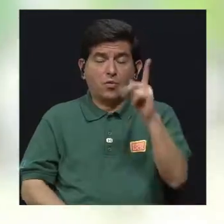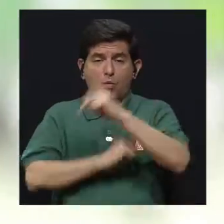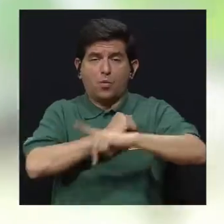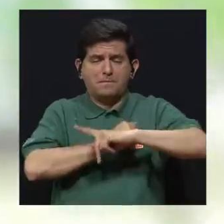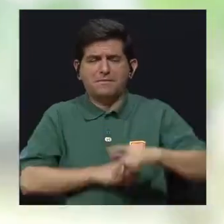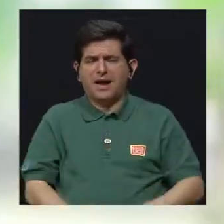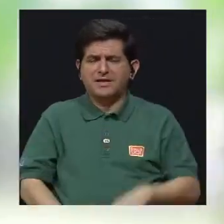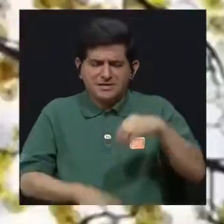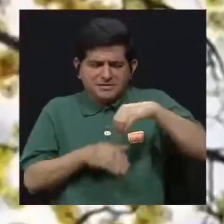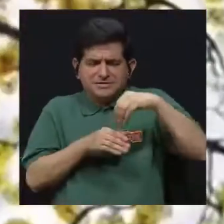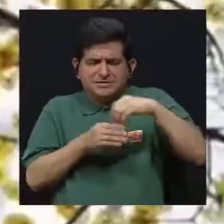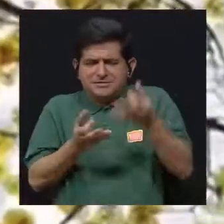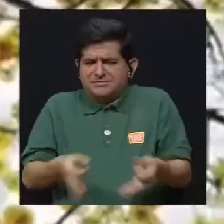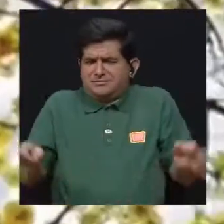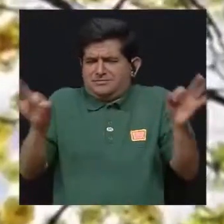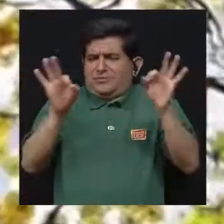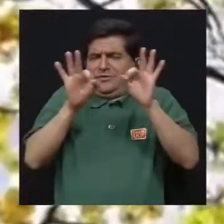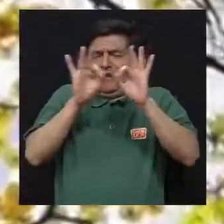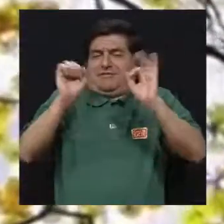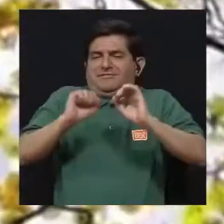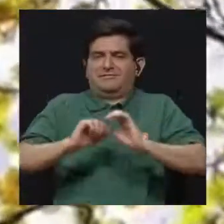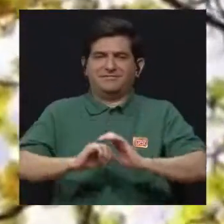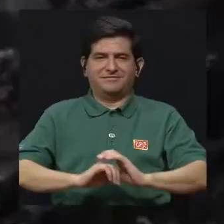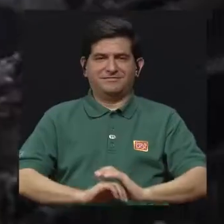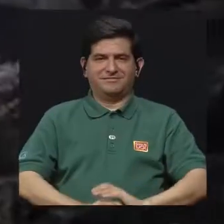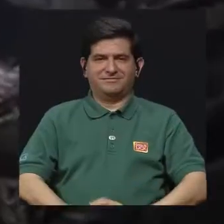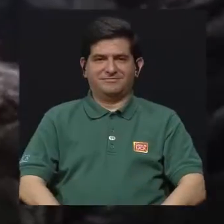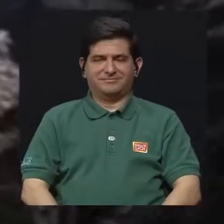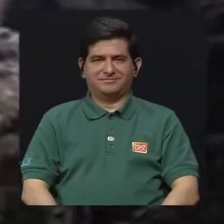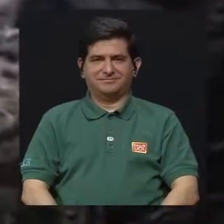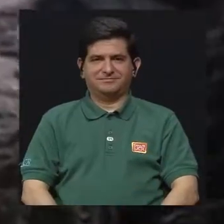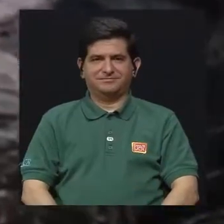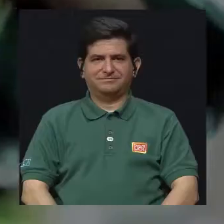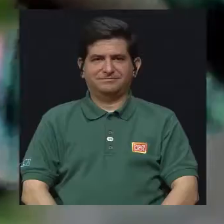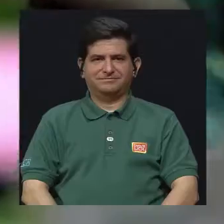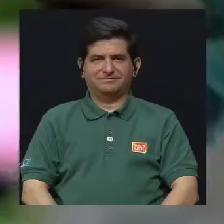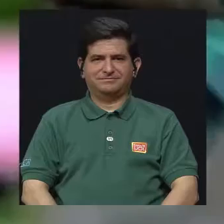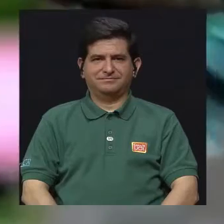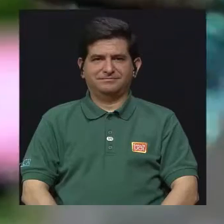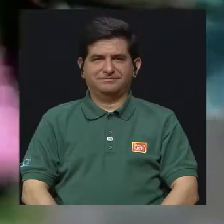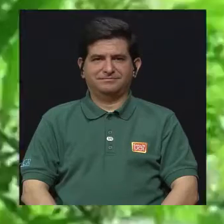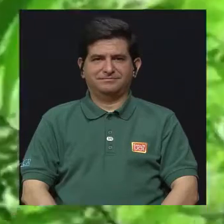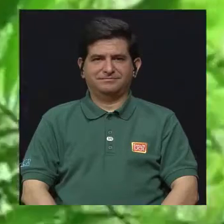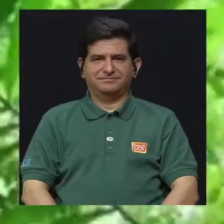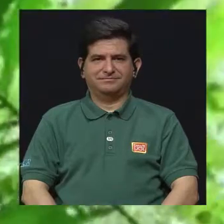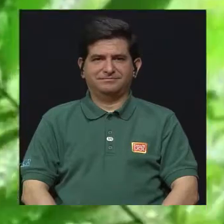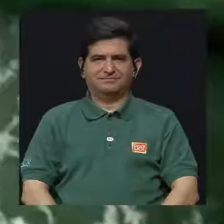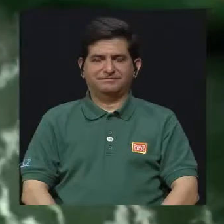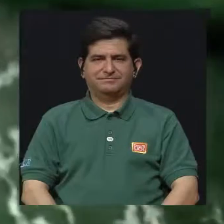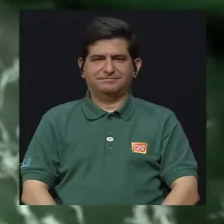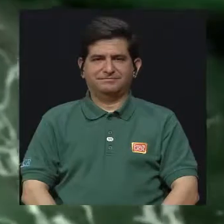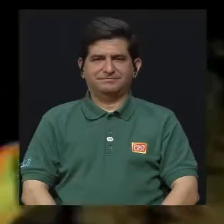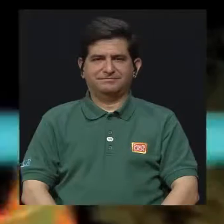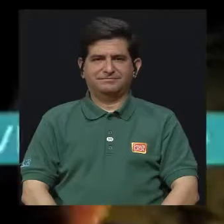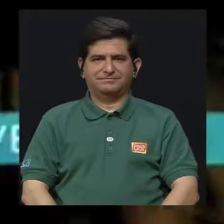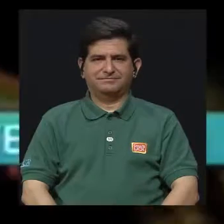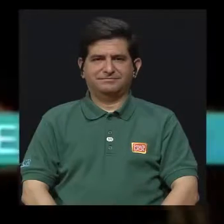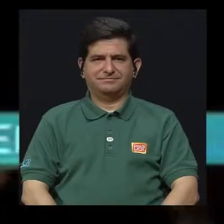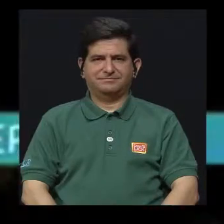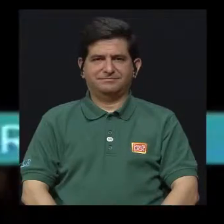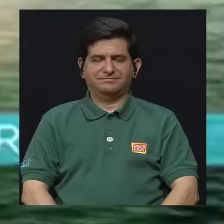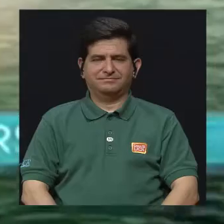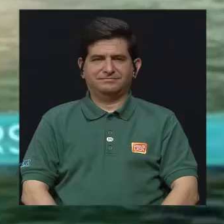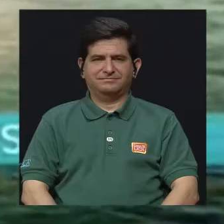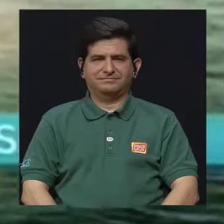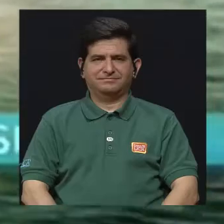esencial. ¿Quién soy? Soy la concentración atractiva de belleza, bosques, playas y